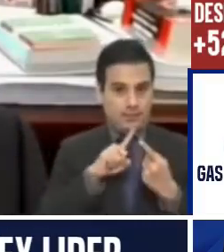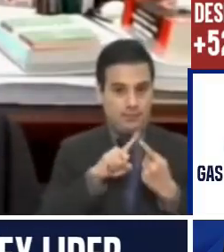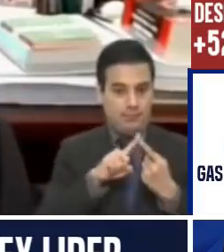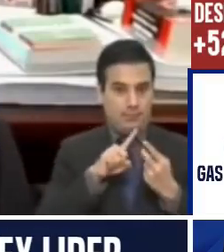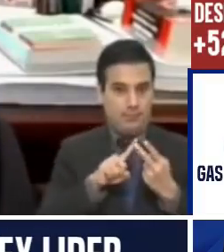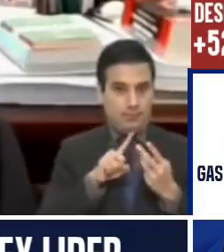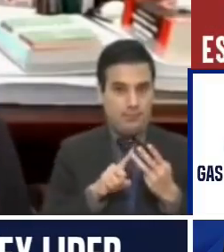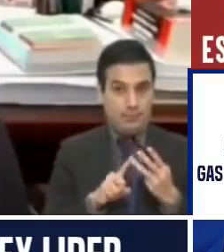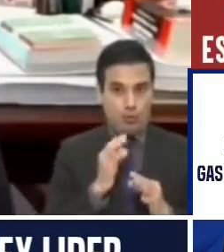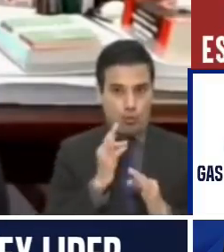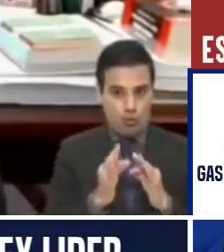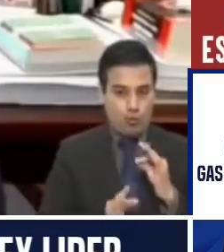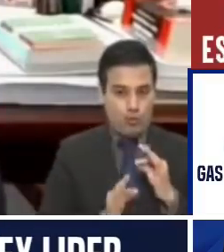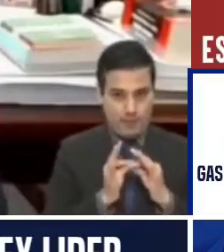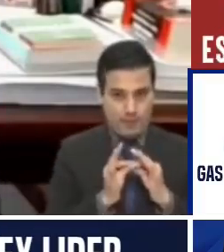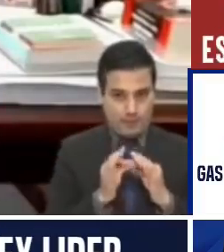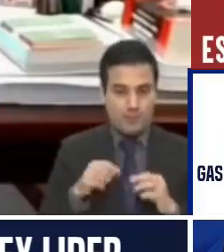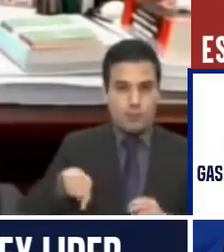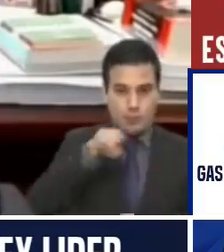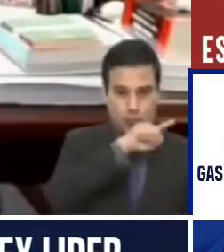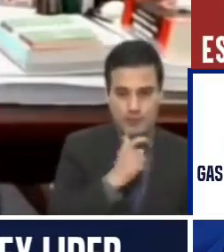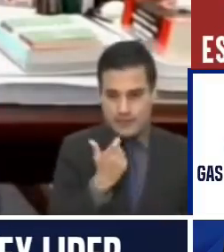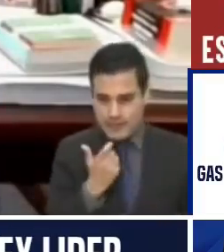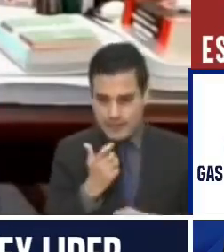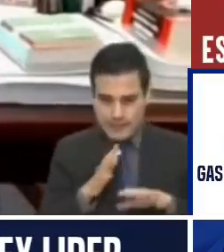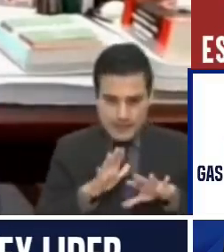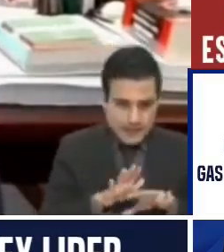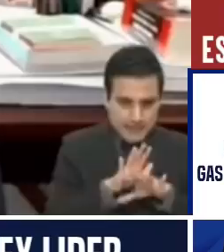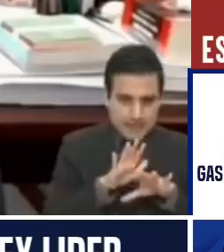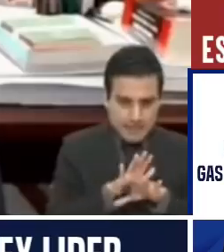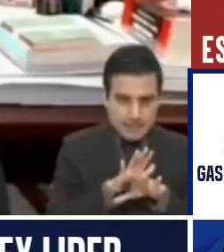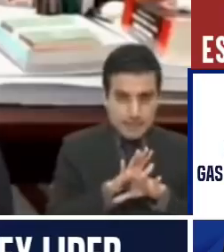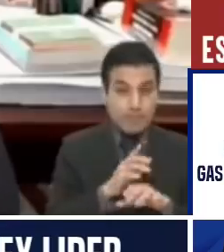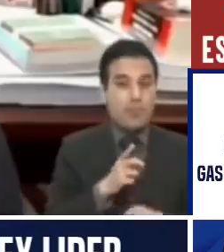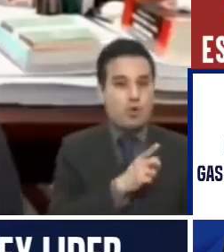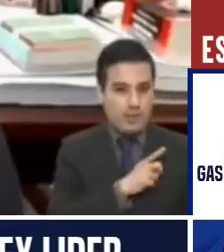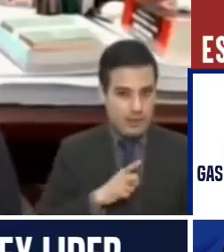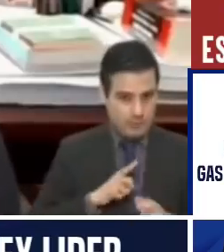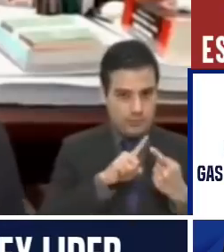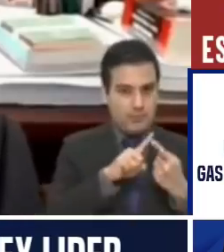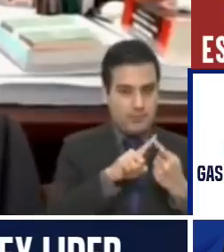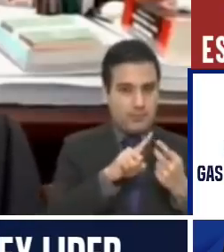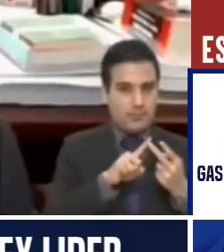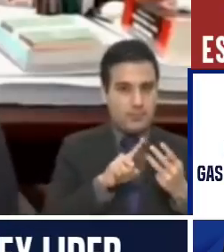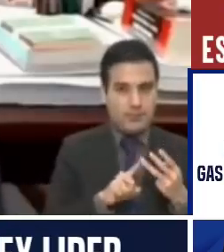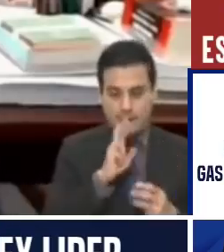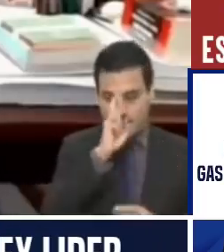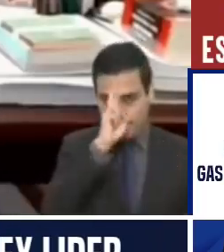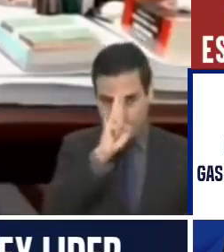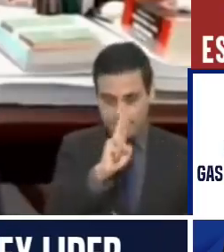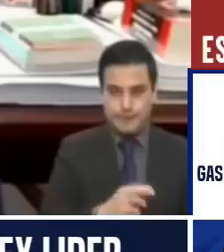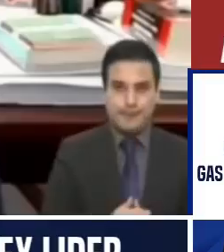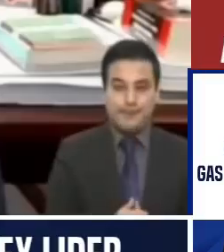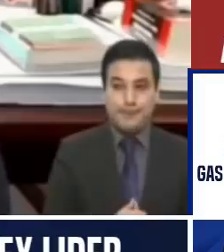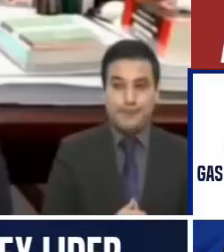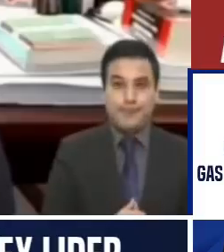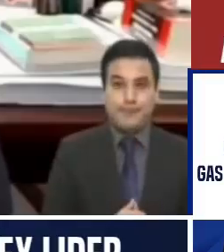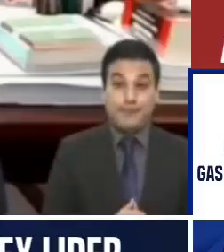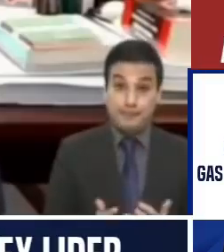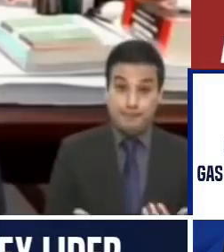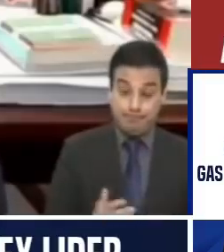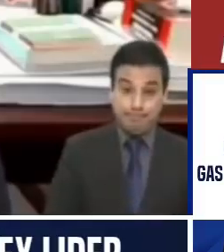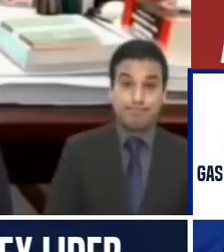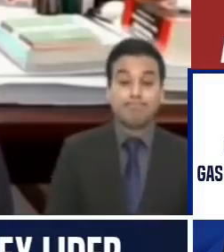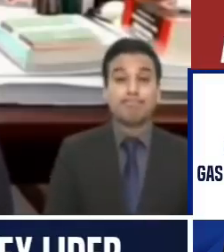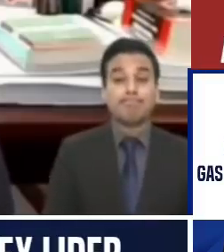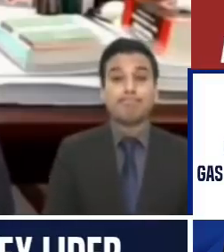sin afectar, hacer eventualmente las adecuaciones presupuestarias. Creo en ese sentido que era indispensable,